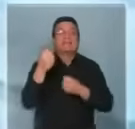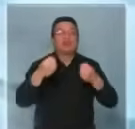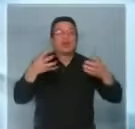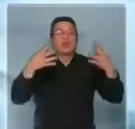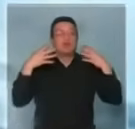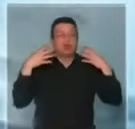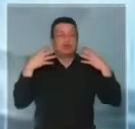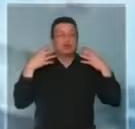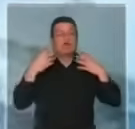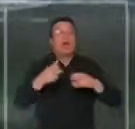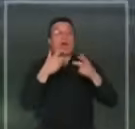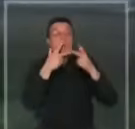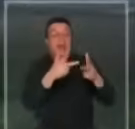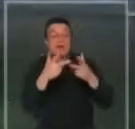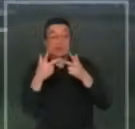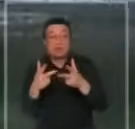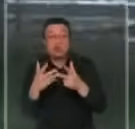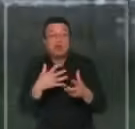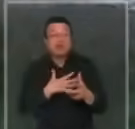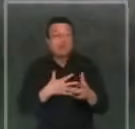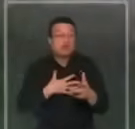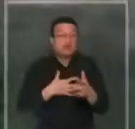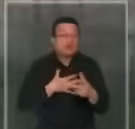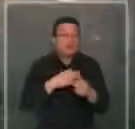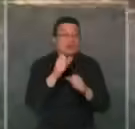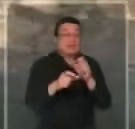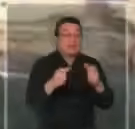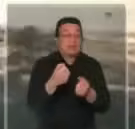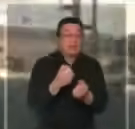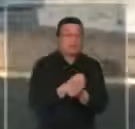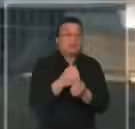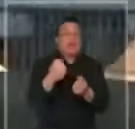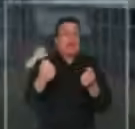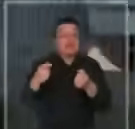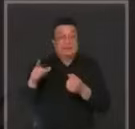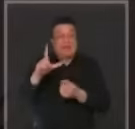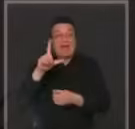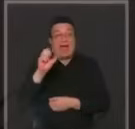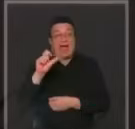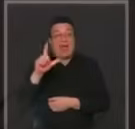a los trabajadores y salieron disparando de la empresa de Áridos en Los Álamos.